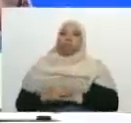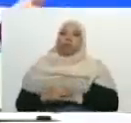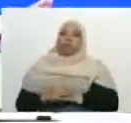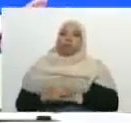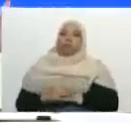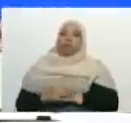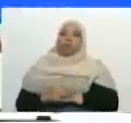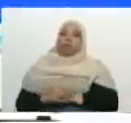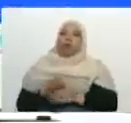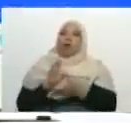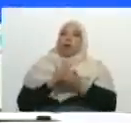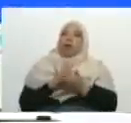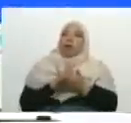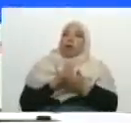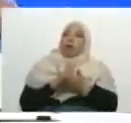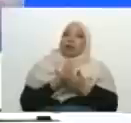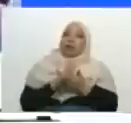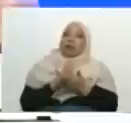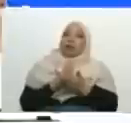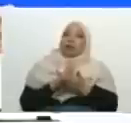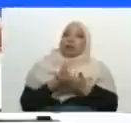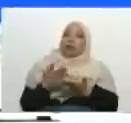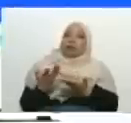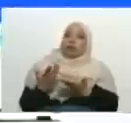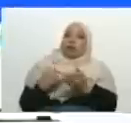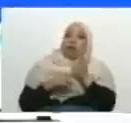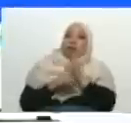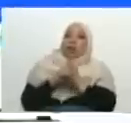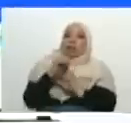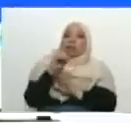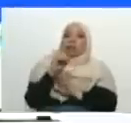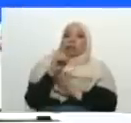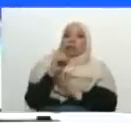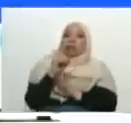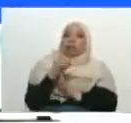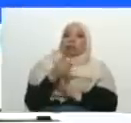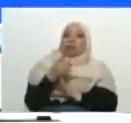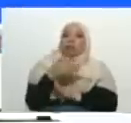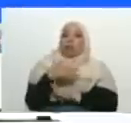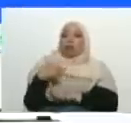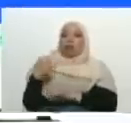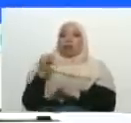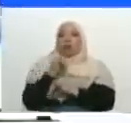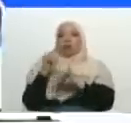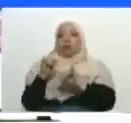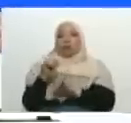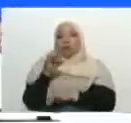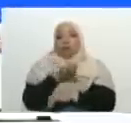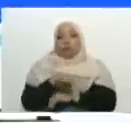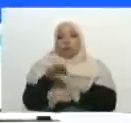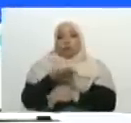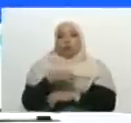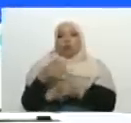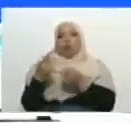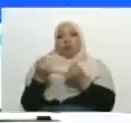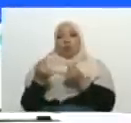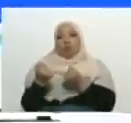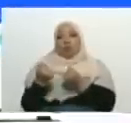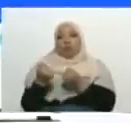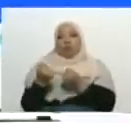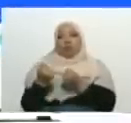Quiere tranquilidad, quiere desarrollo, quiere felicidad social, felicidad económica.